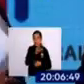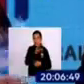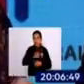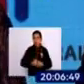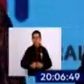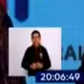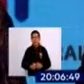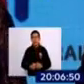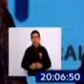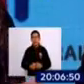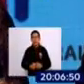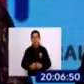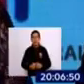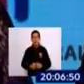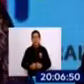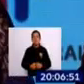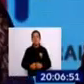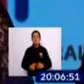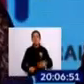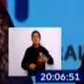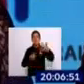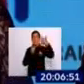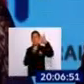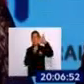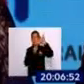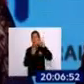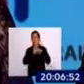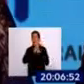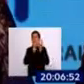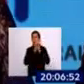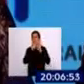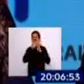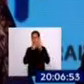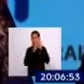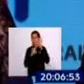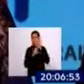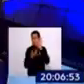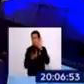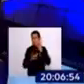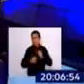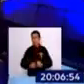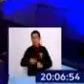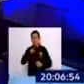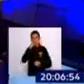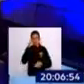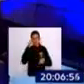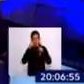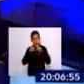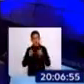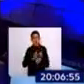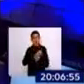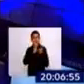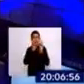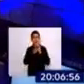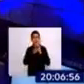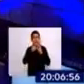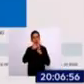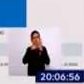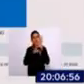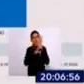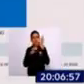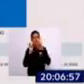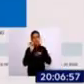26.2%. Pregunta 5 de referéndum. ¿Está usted de acuerdo con enmendar la Constitución